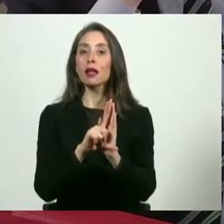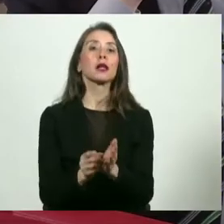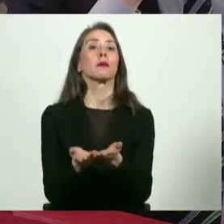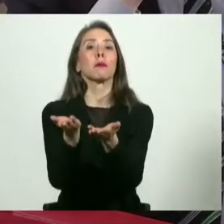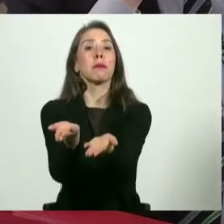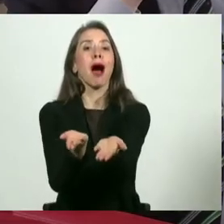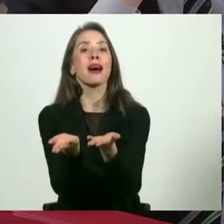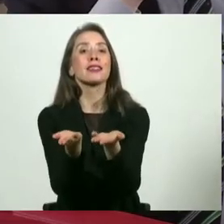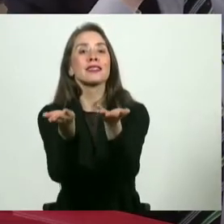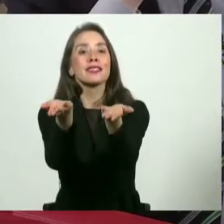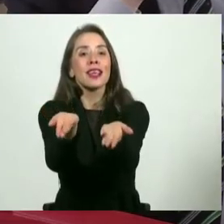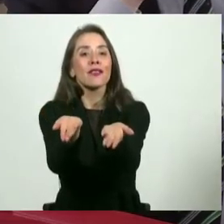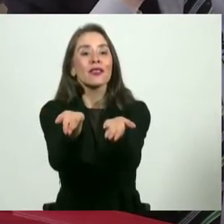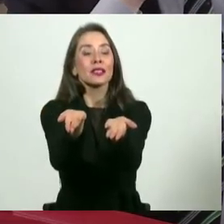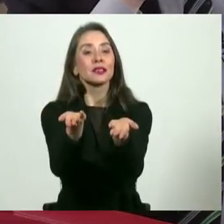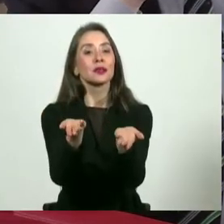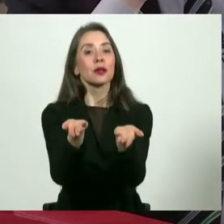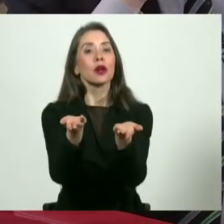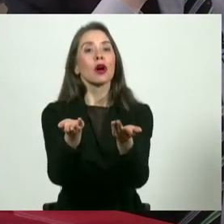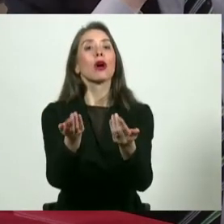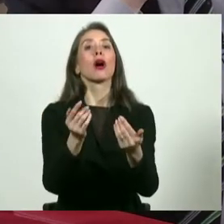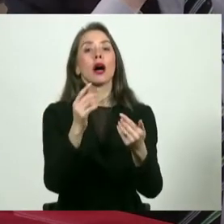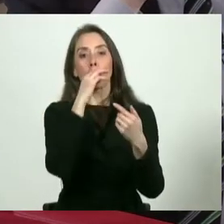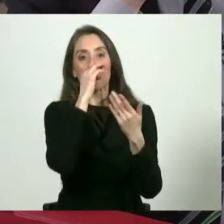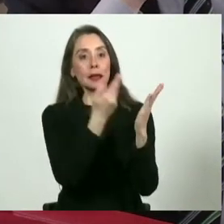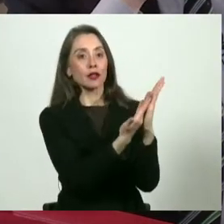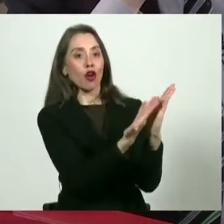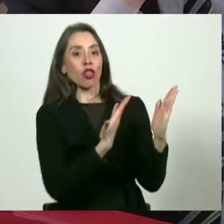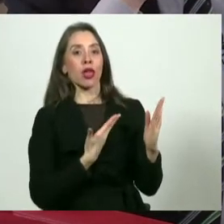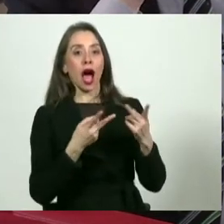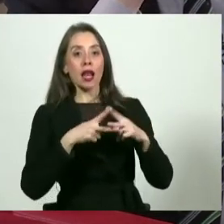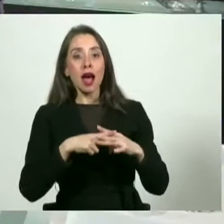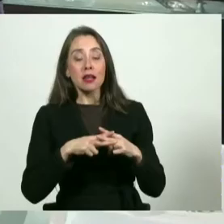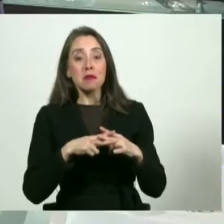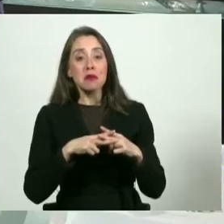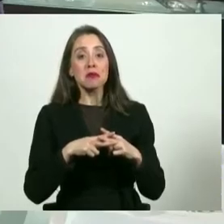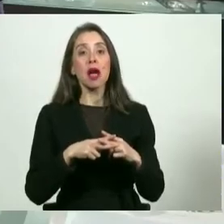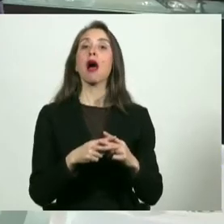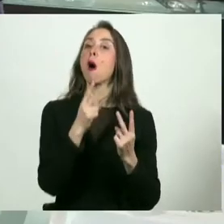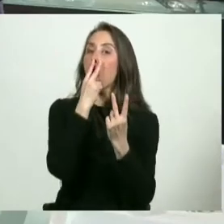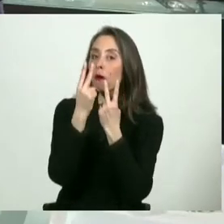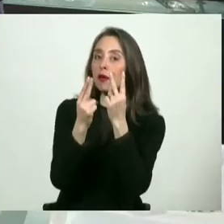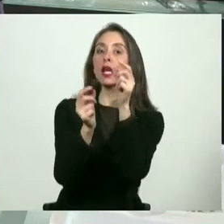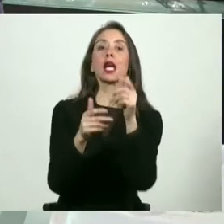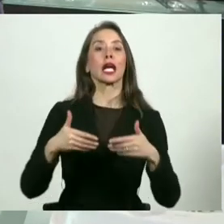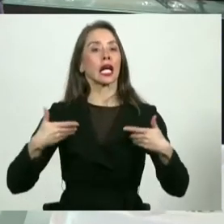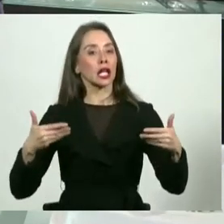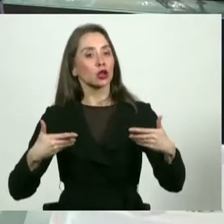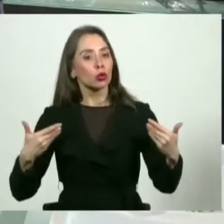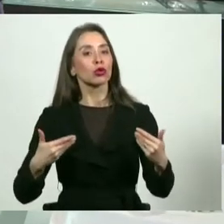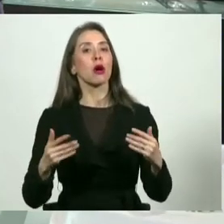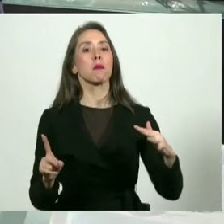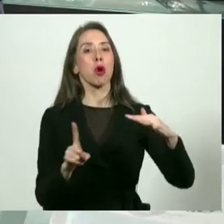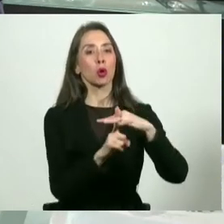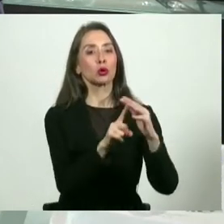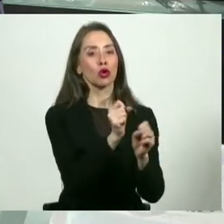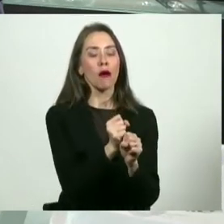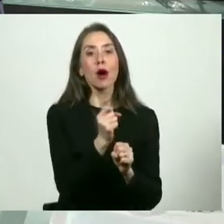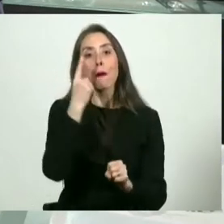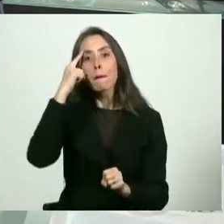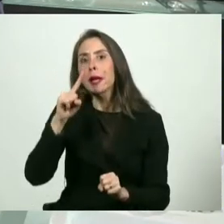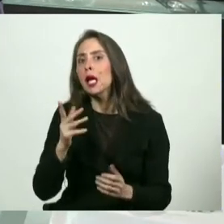en pos, digamos, de dotarlo también de las herramientas. Porque claro, uno puede ver entusiasmo, ¿cierto?, en inclusión laboral, pero